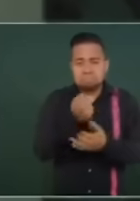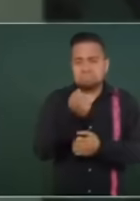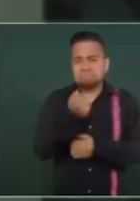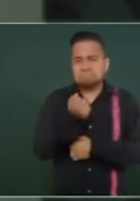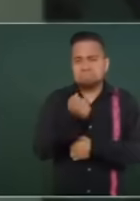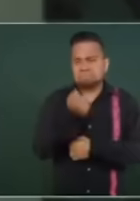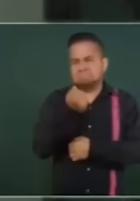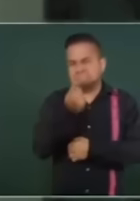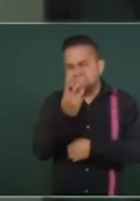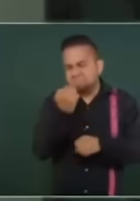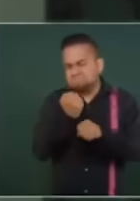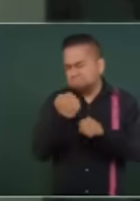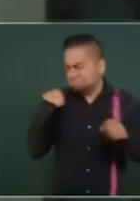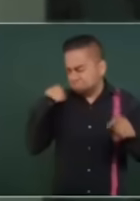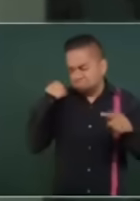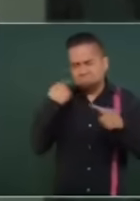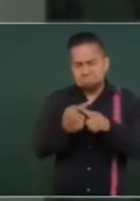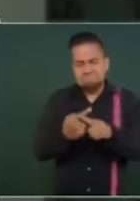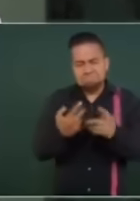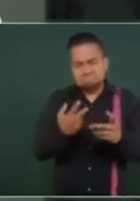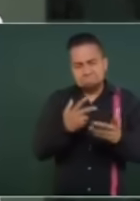tiempos y